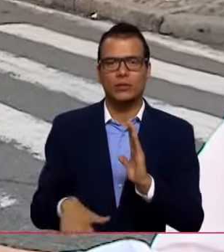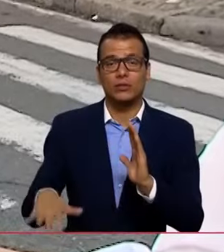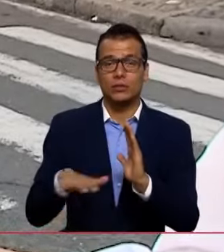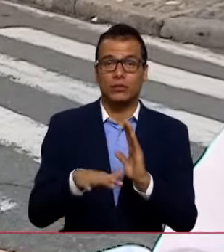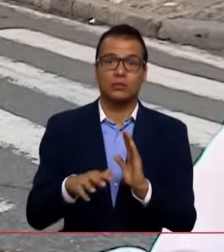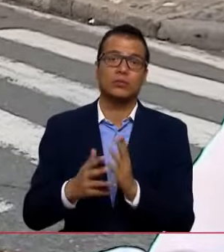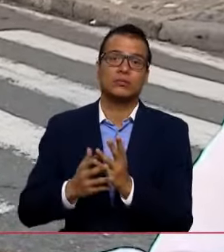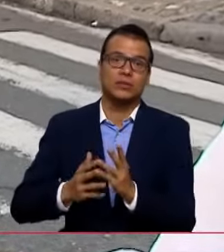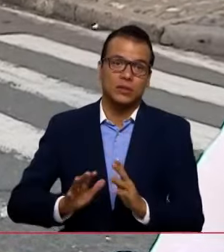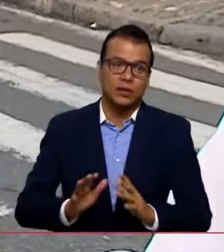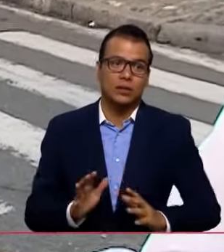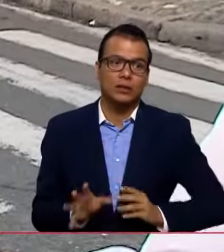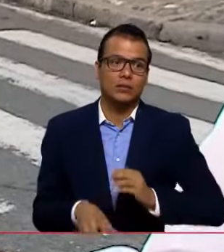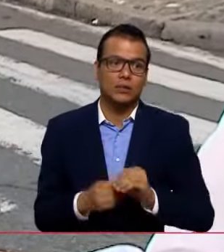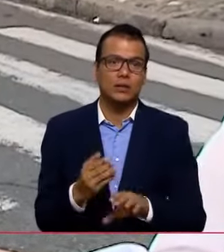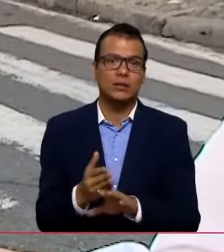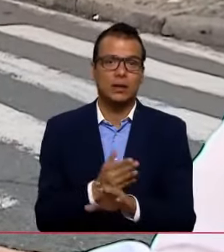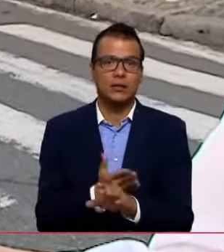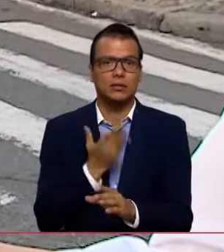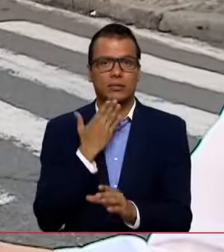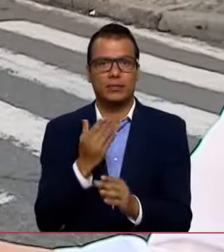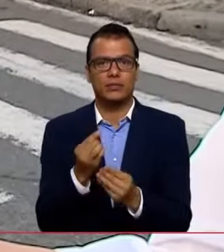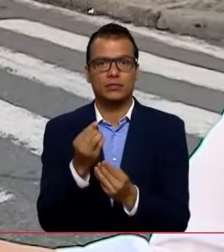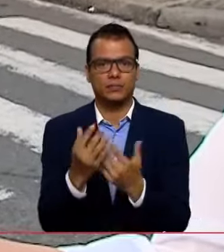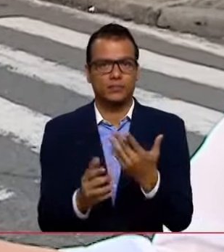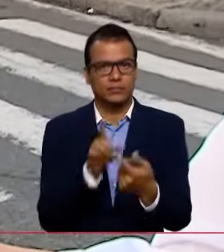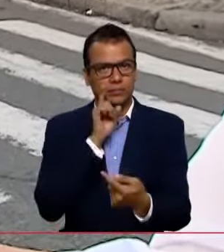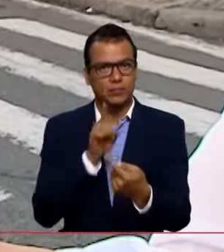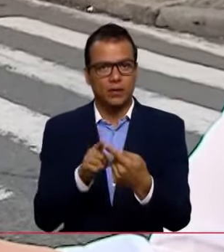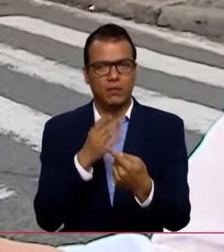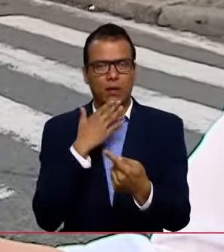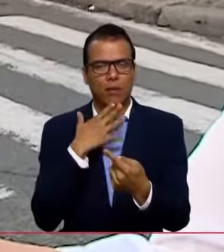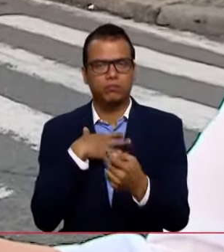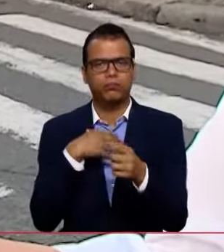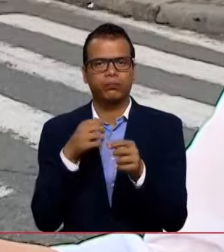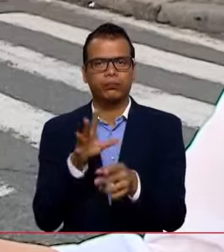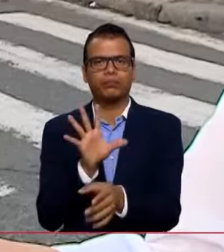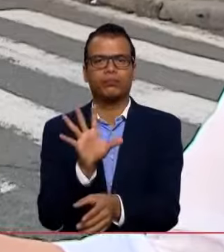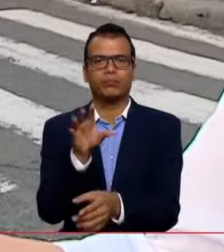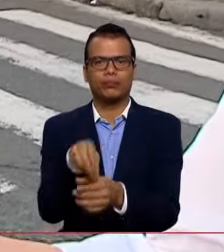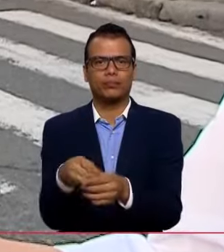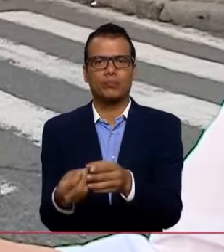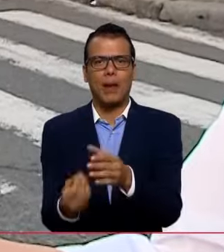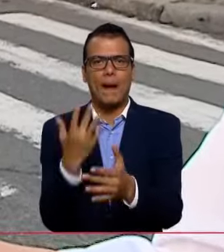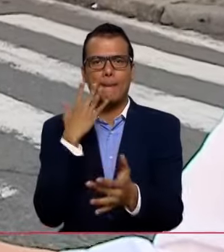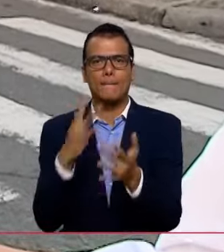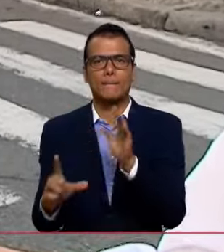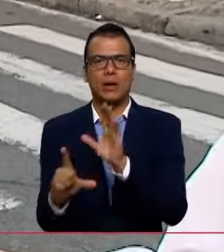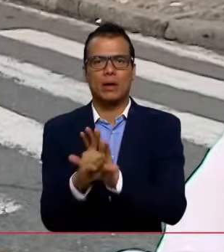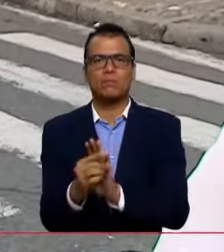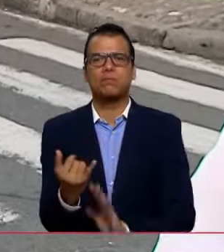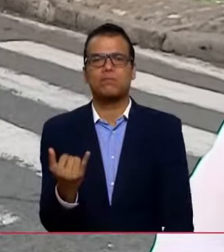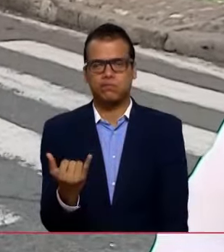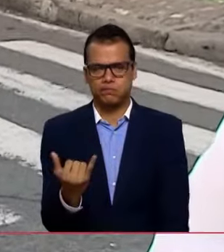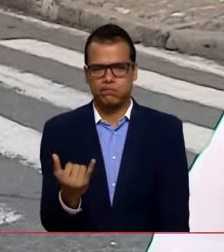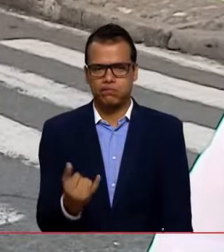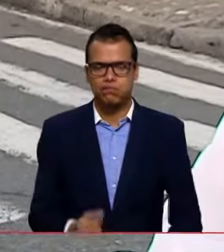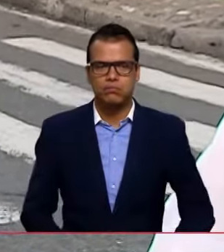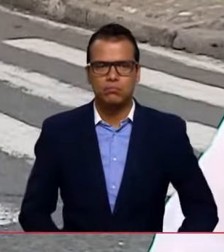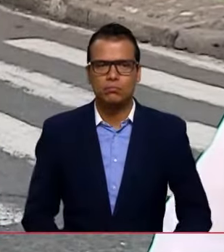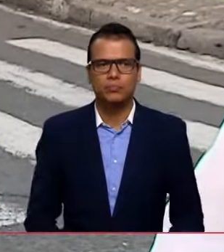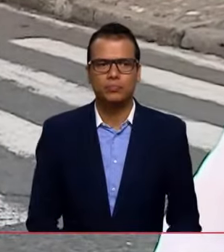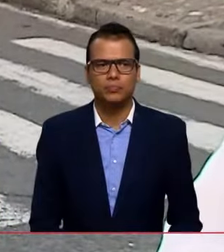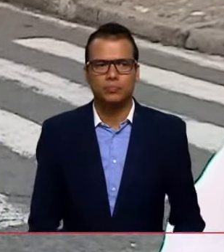sacando la licencia respectiva para que pues pueda tener la legalidad adentro